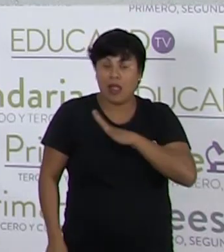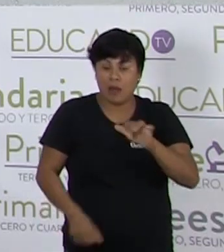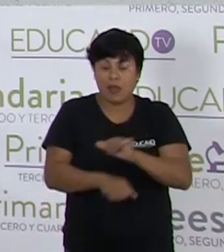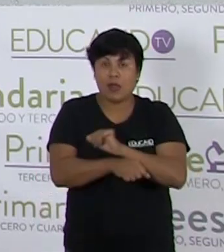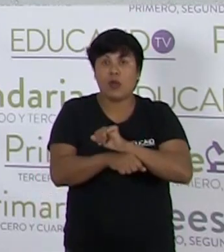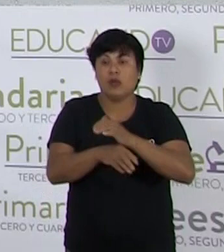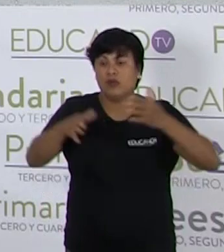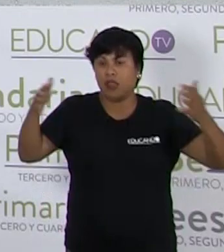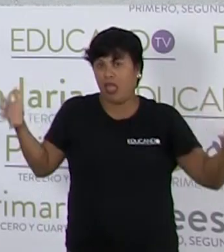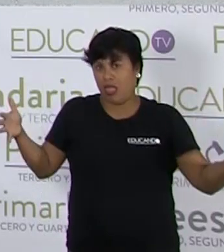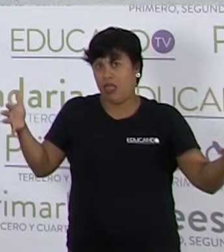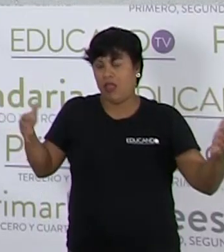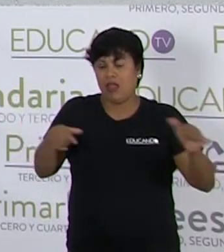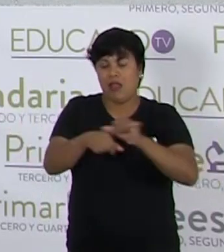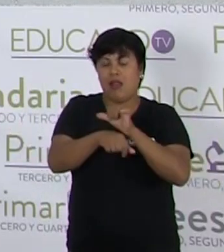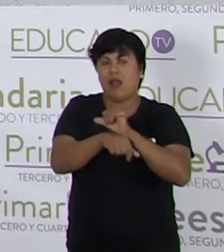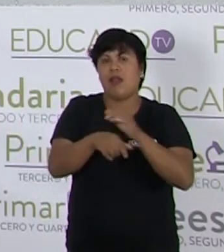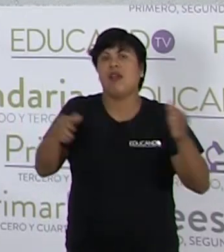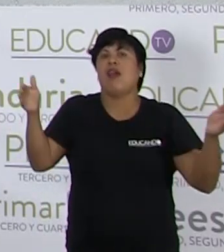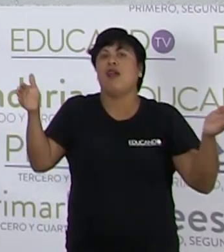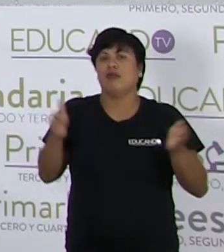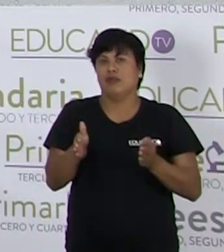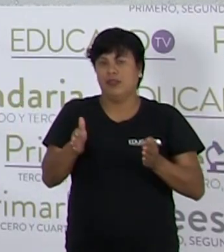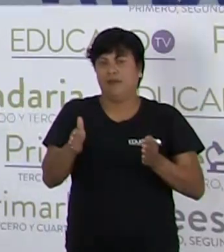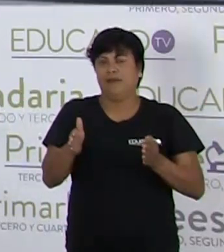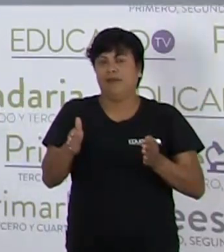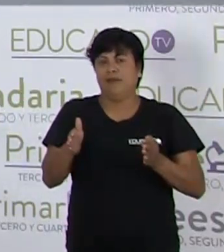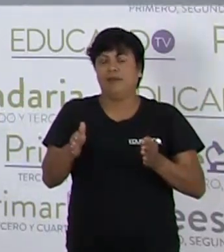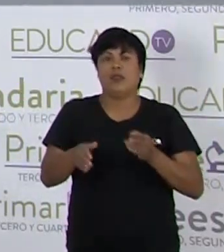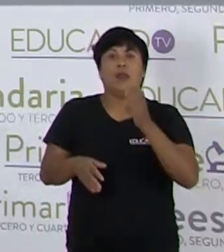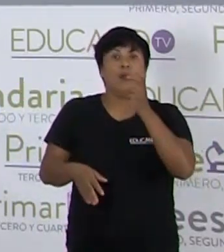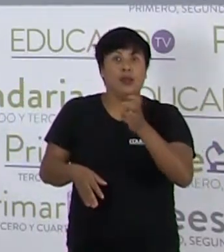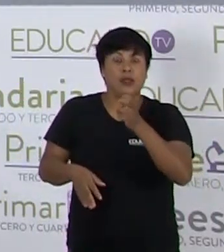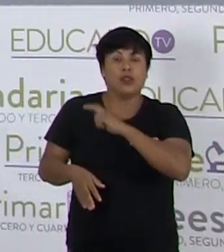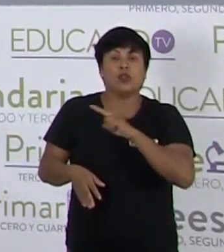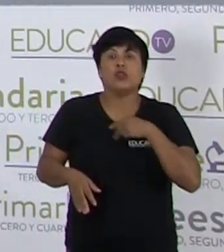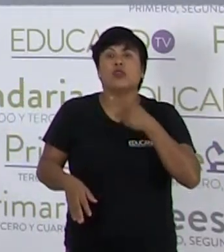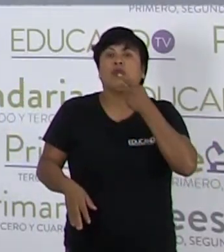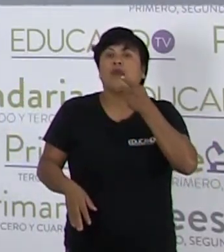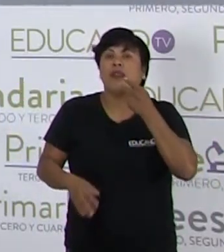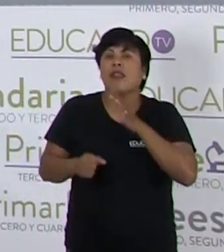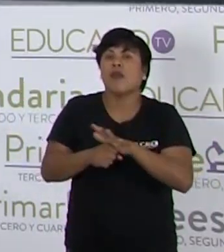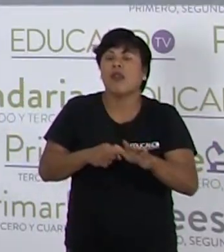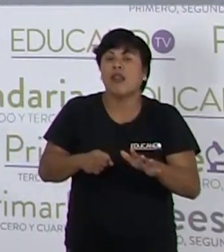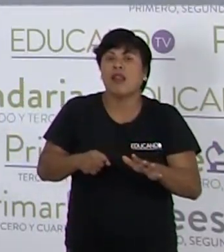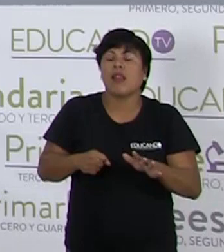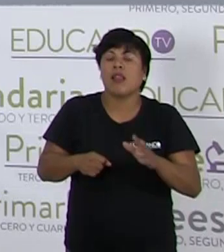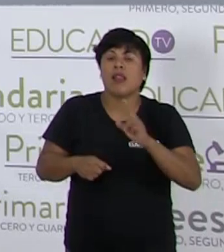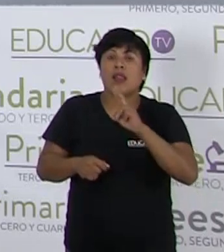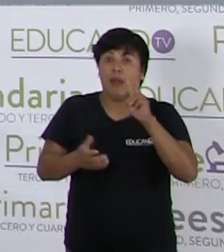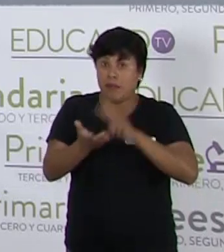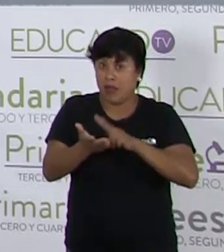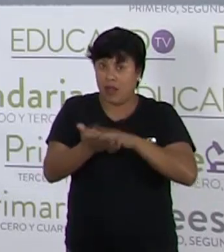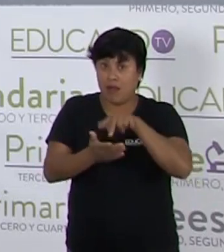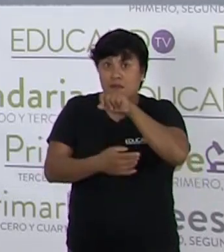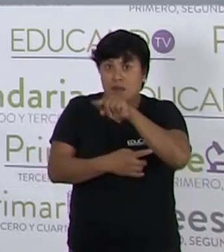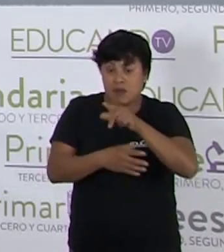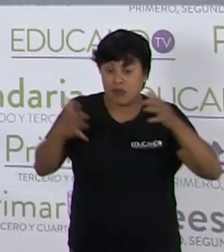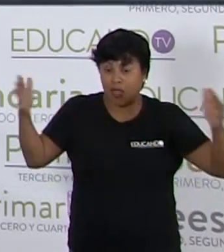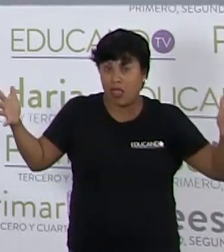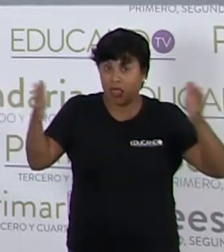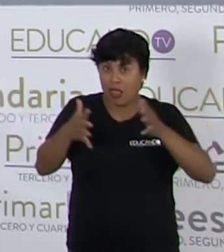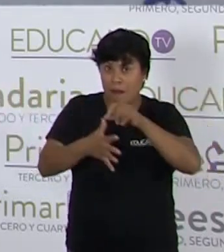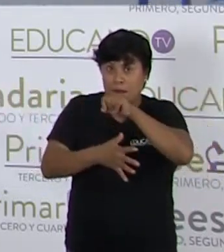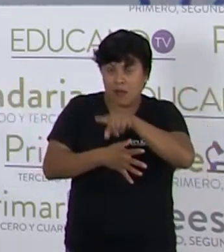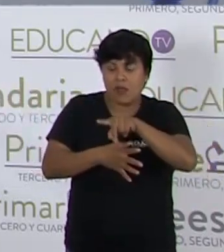automóviles grandes y hay automóviles pequeños. Por lo tanto, ¿nos va a hablar de qué? ¿De que valen lo mismo? ¿O